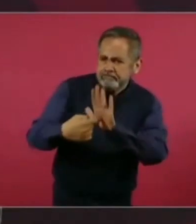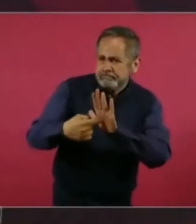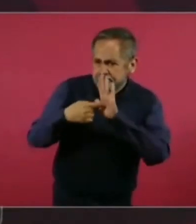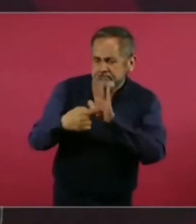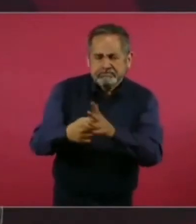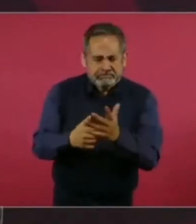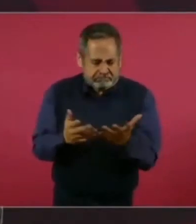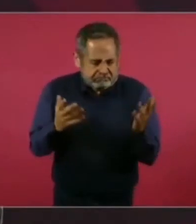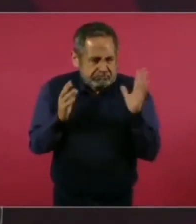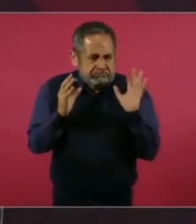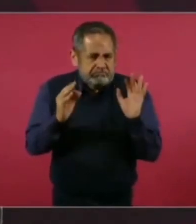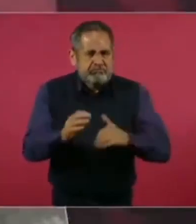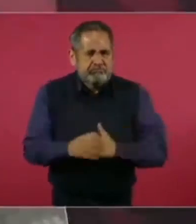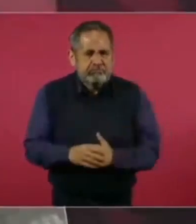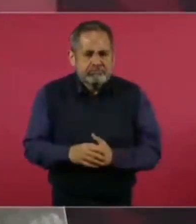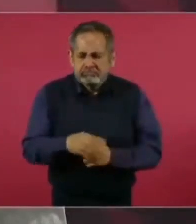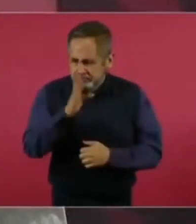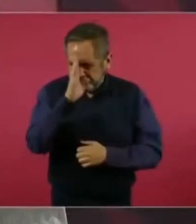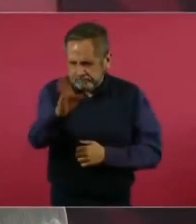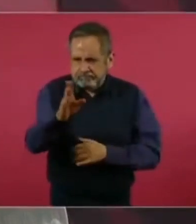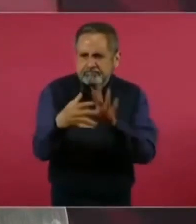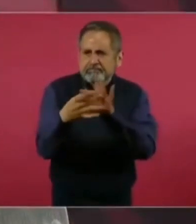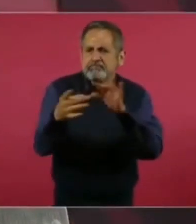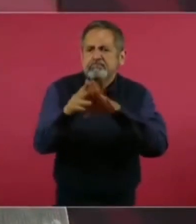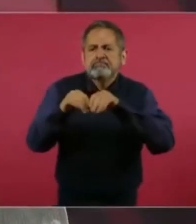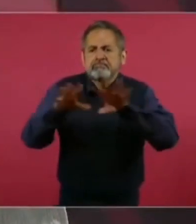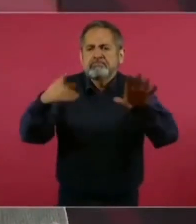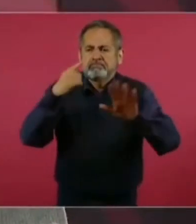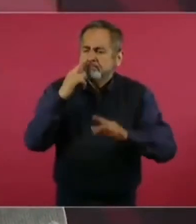de de manera directa